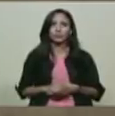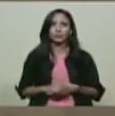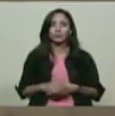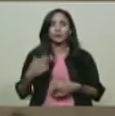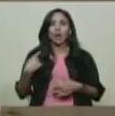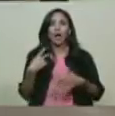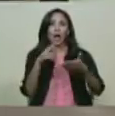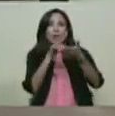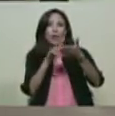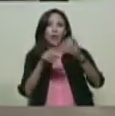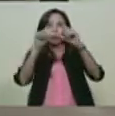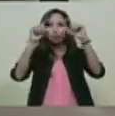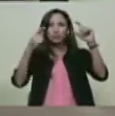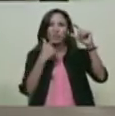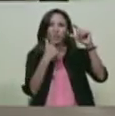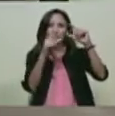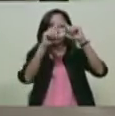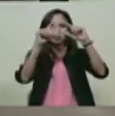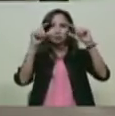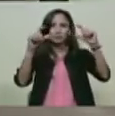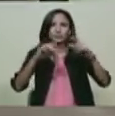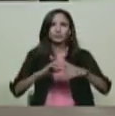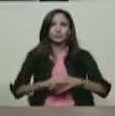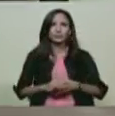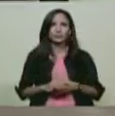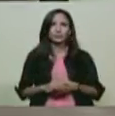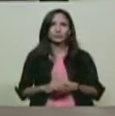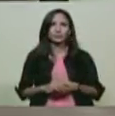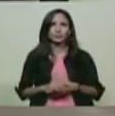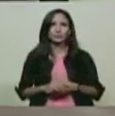Leemos la aplicación BQR. Room.